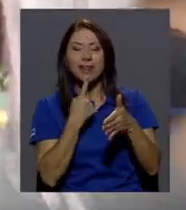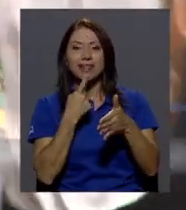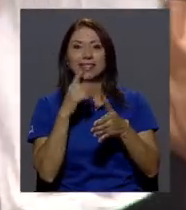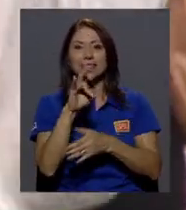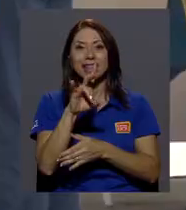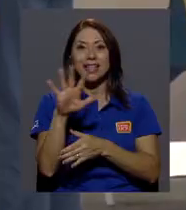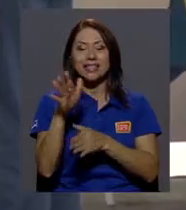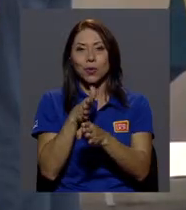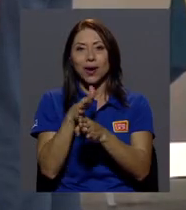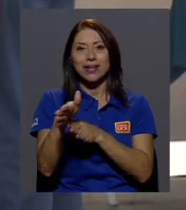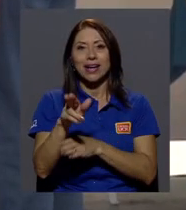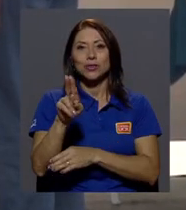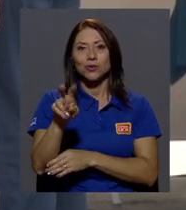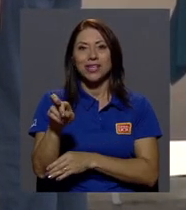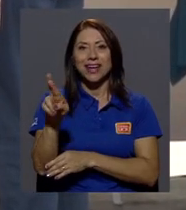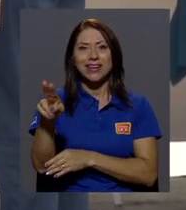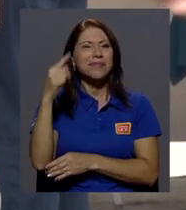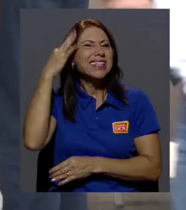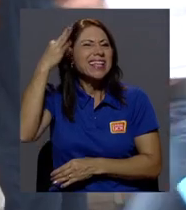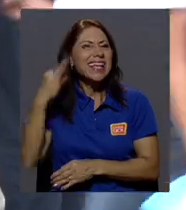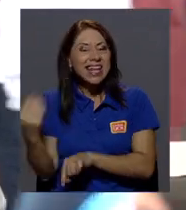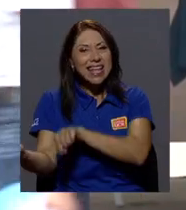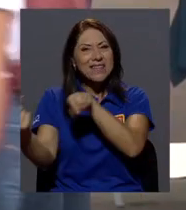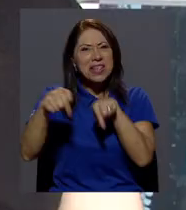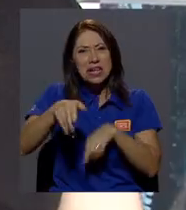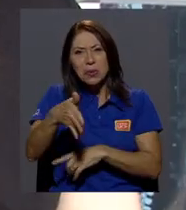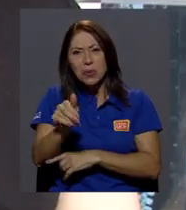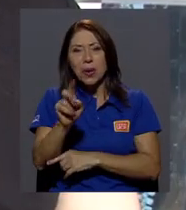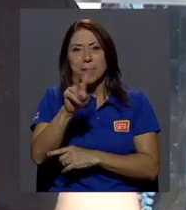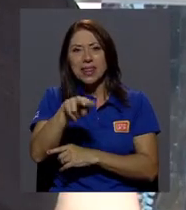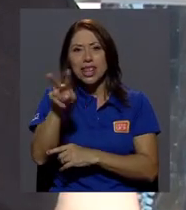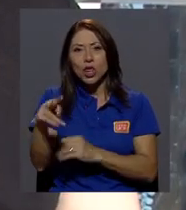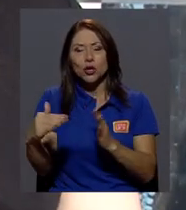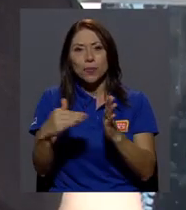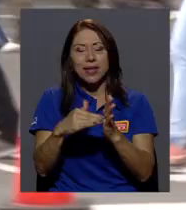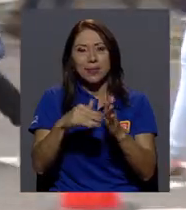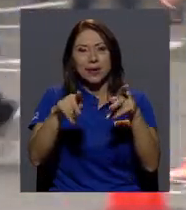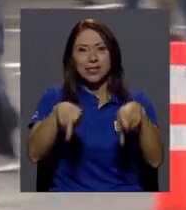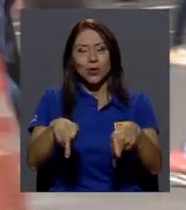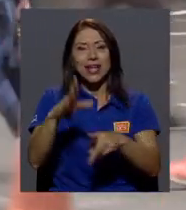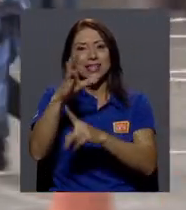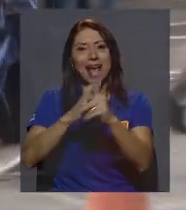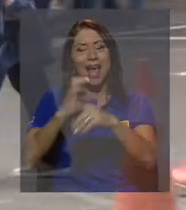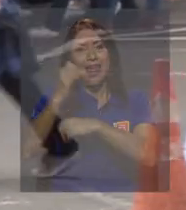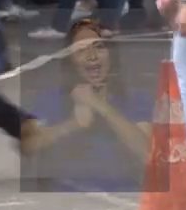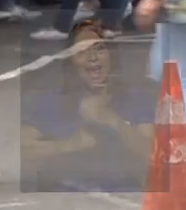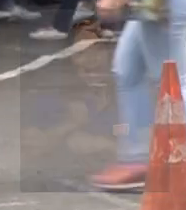UCR. Se calcula que asisten alrededor de 22.000 personas cada año.